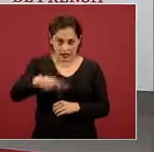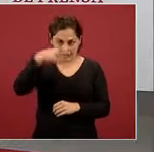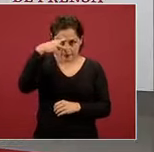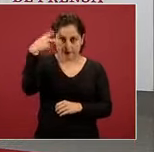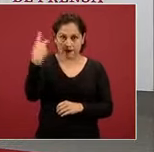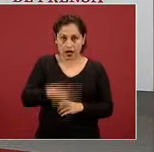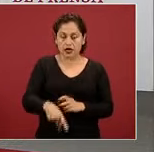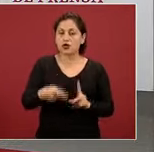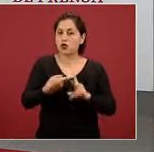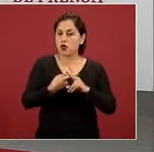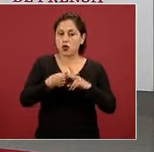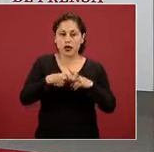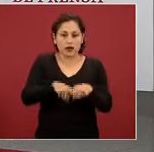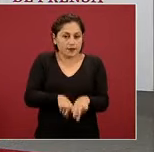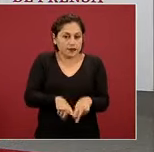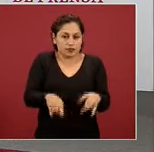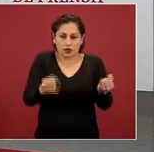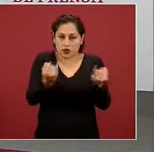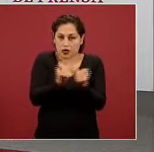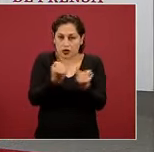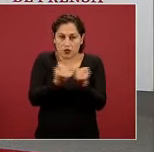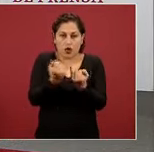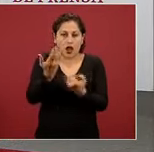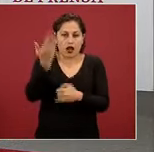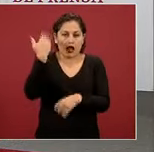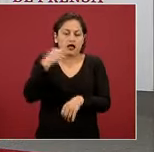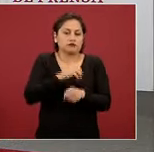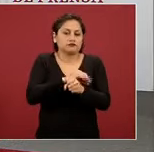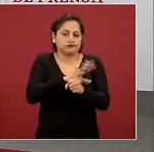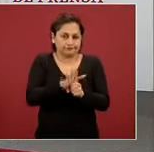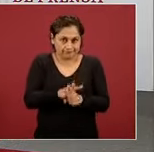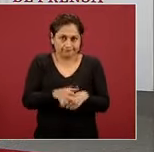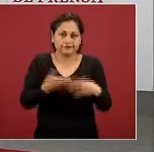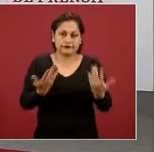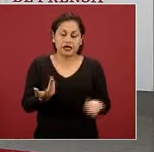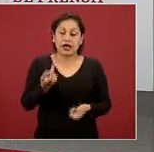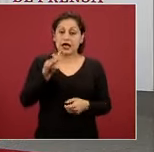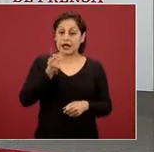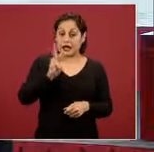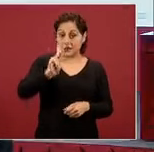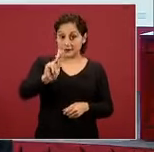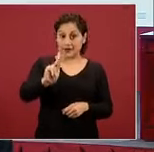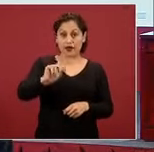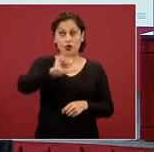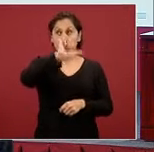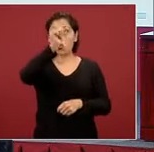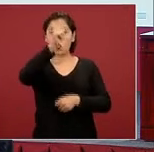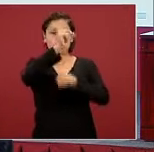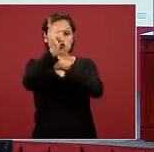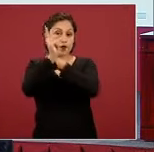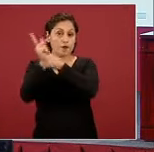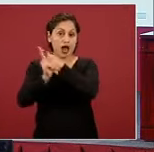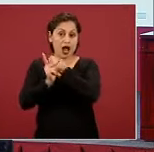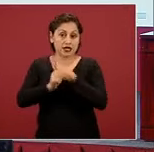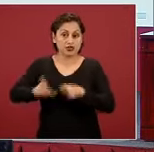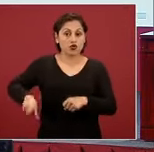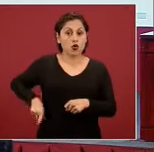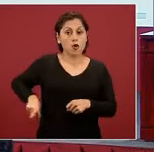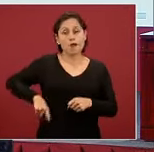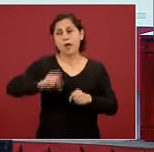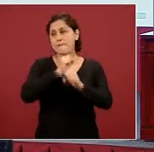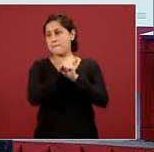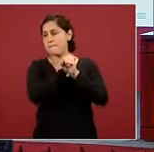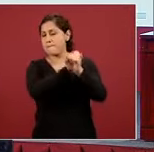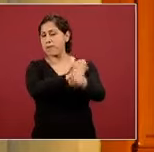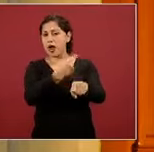COVID. Pero uno no puede, me refiero a cualquier gobierno de cualquier país del mundo, evitar que exista una pandemia.